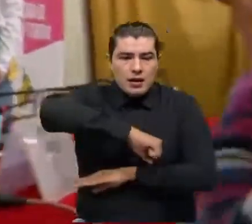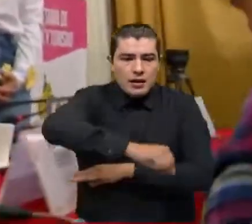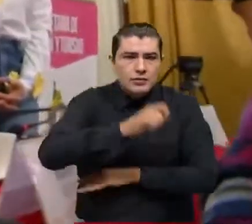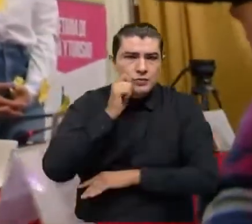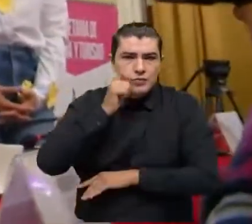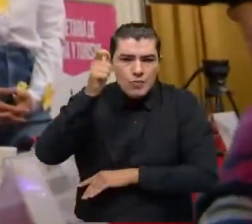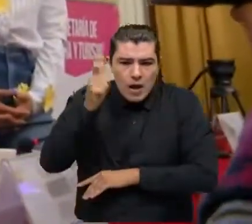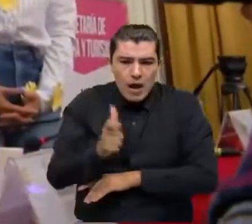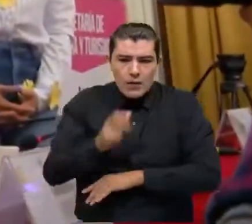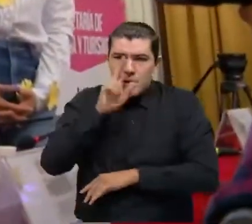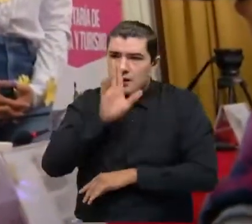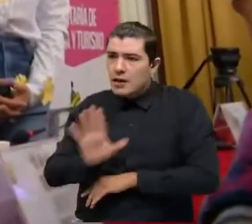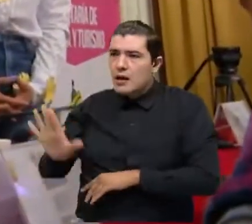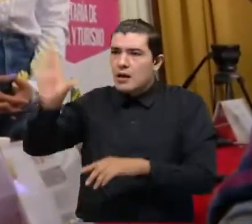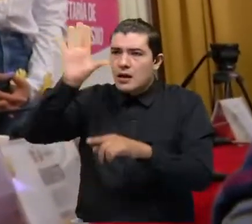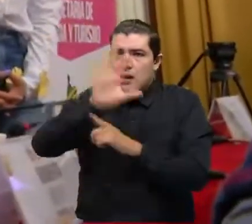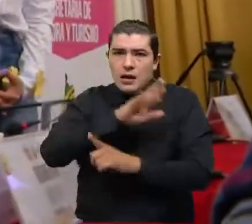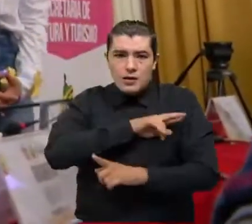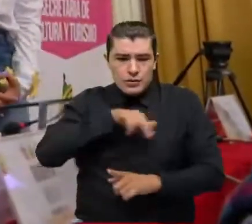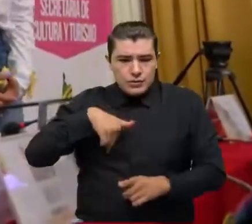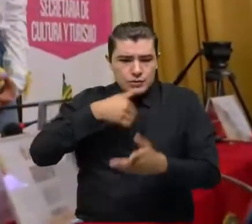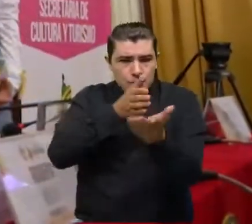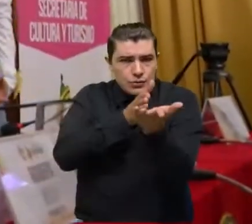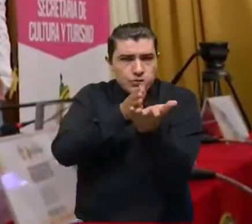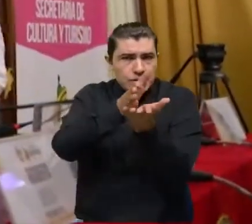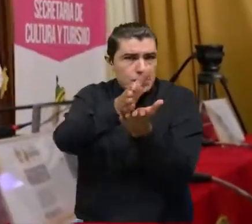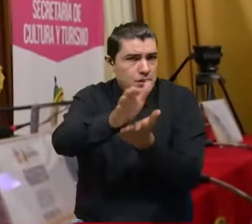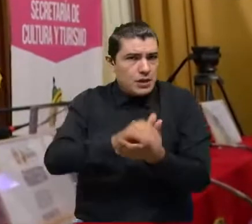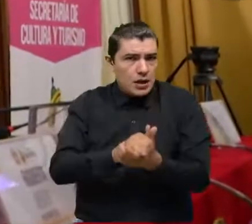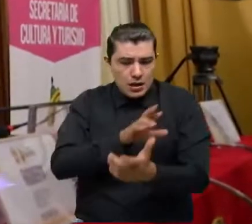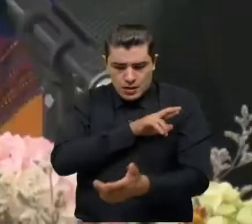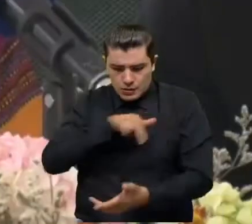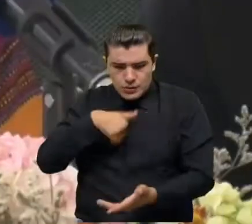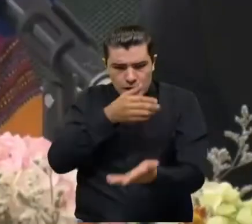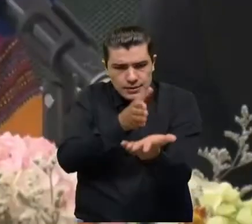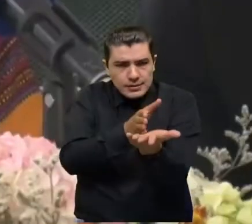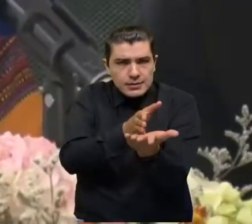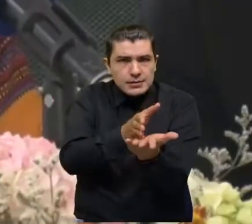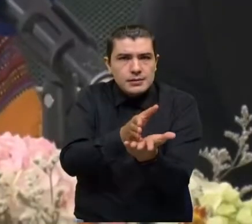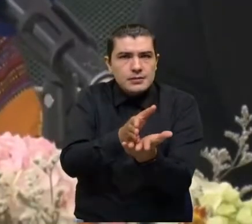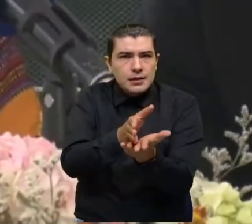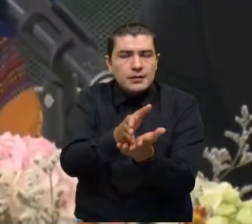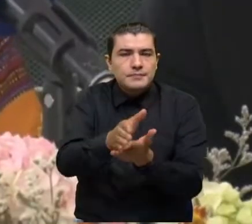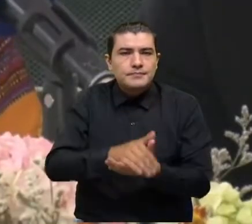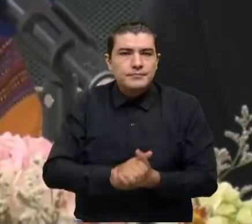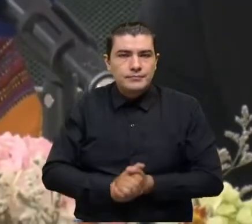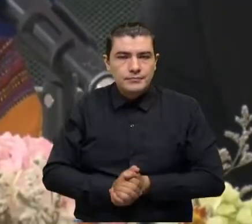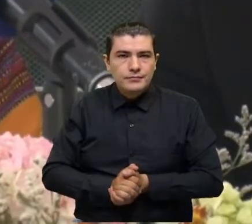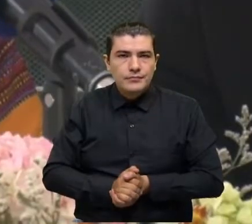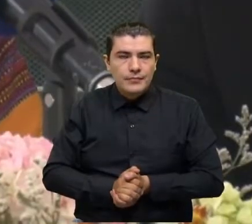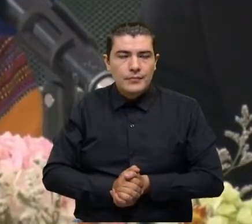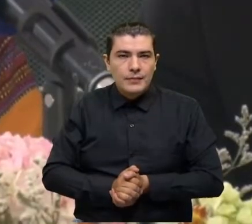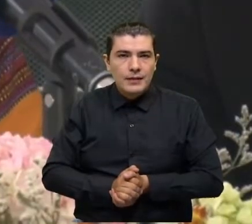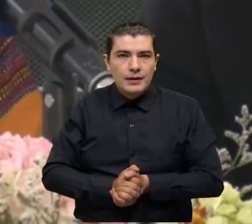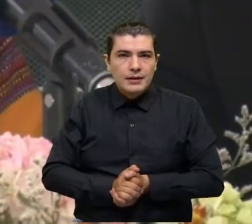nacional para que sigamos desafiando realmente la